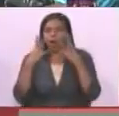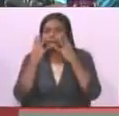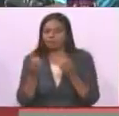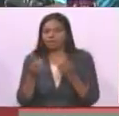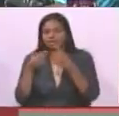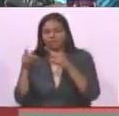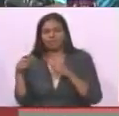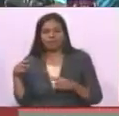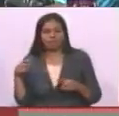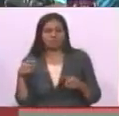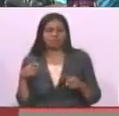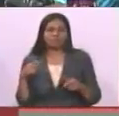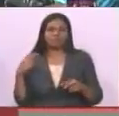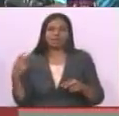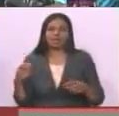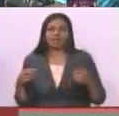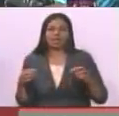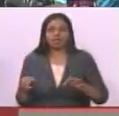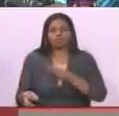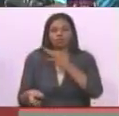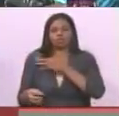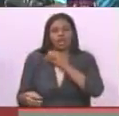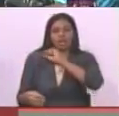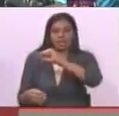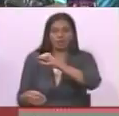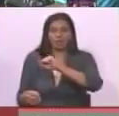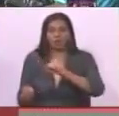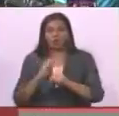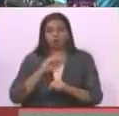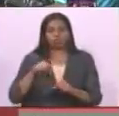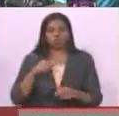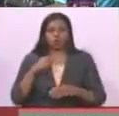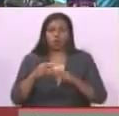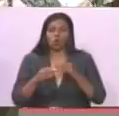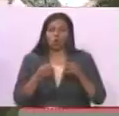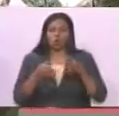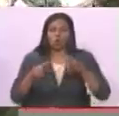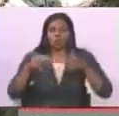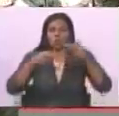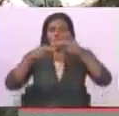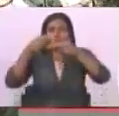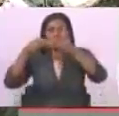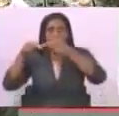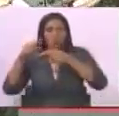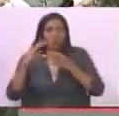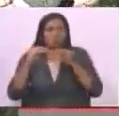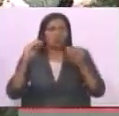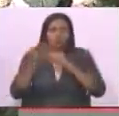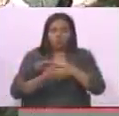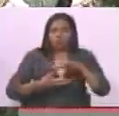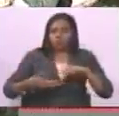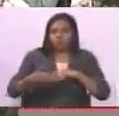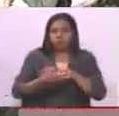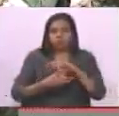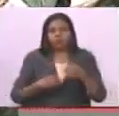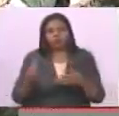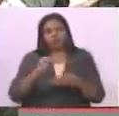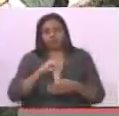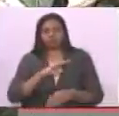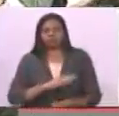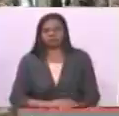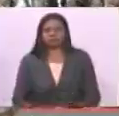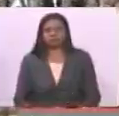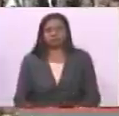al socialismo. Nuestro camino es el socialismo y lo estamos construyendo con todos los problemas y lo estamos construyendo.